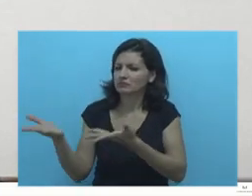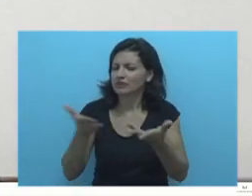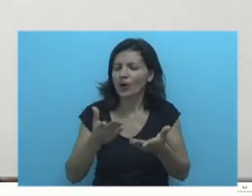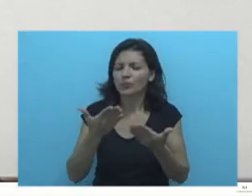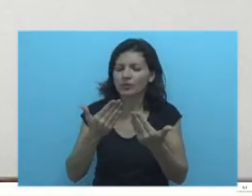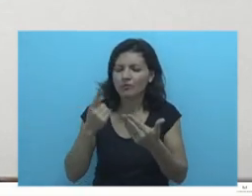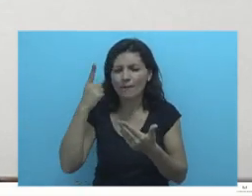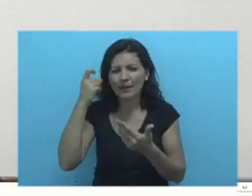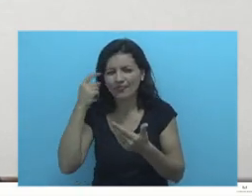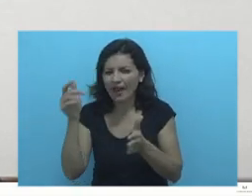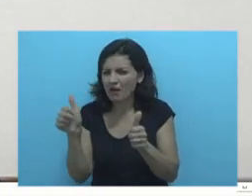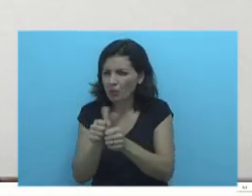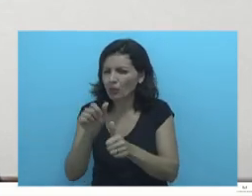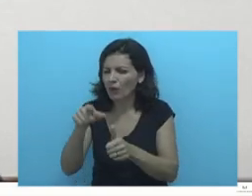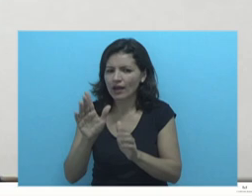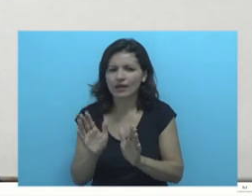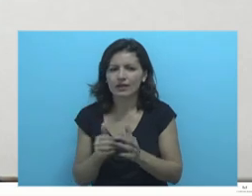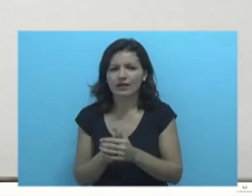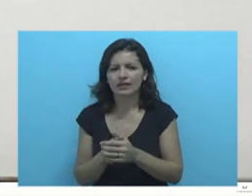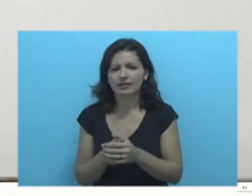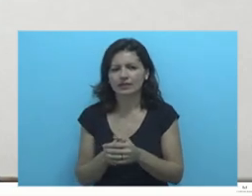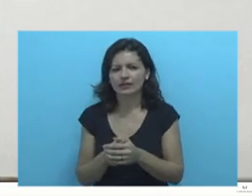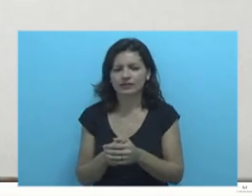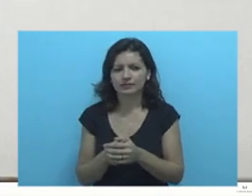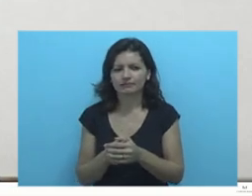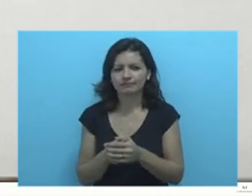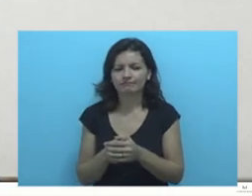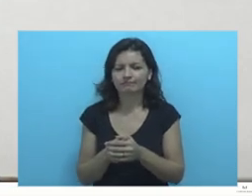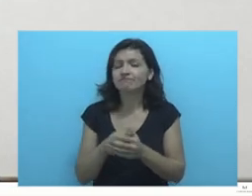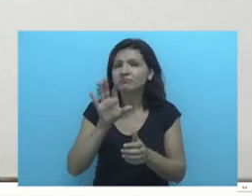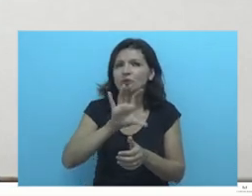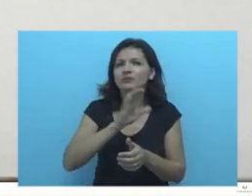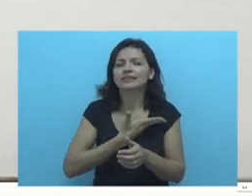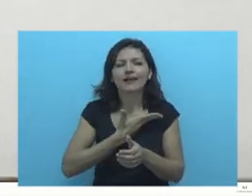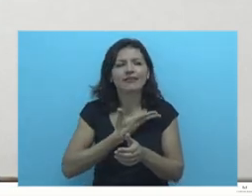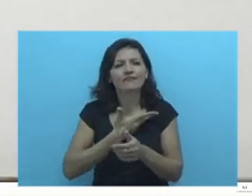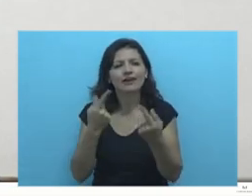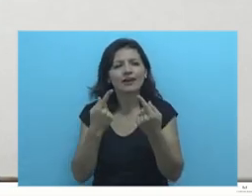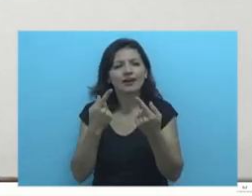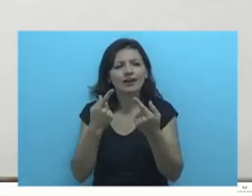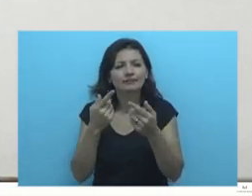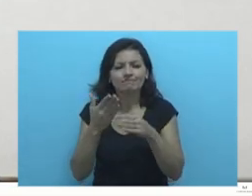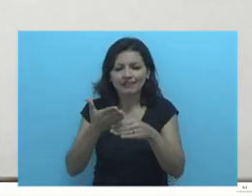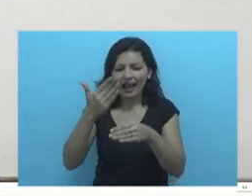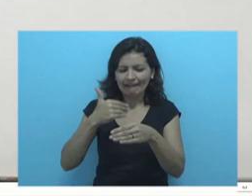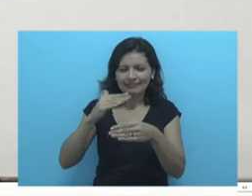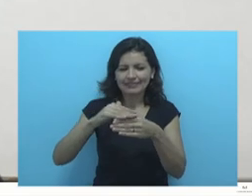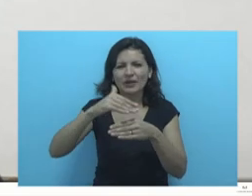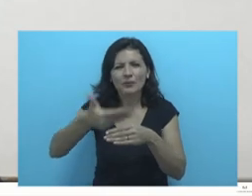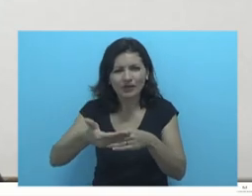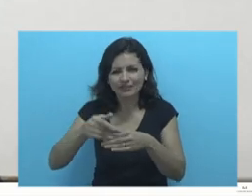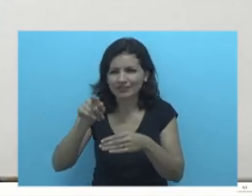aprender. Santa Fe no es la misma después de Miguel y nosotros tampoco somos los mismos después de haber participado de su gestión.